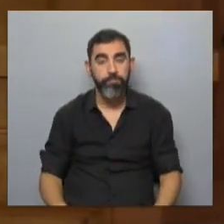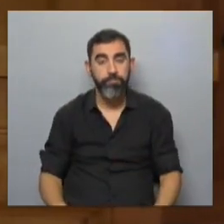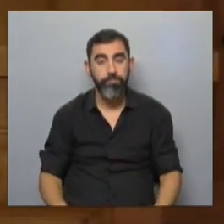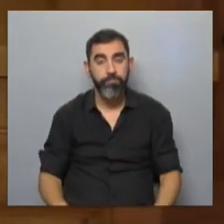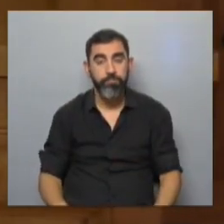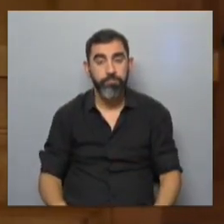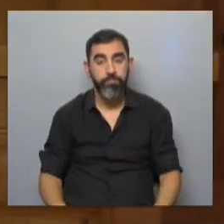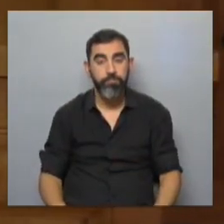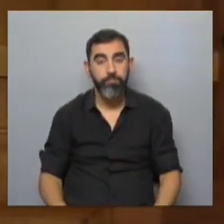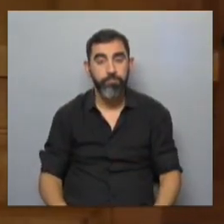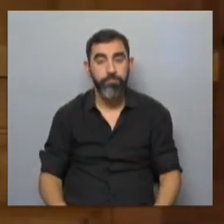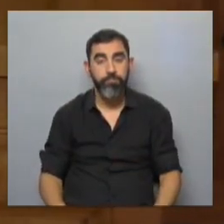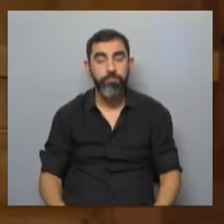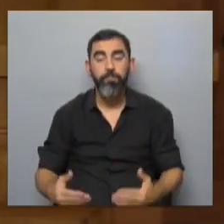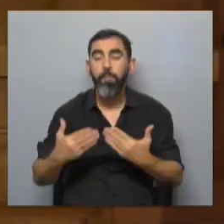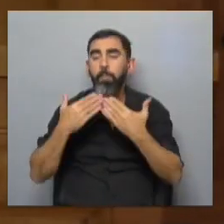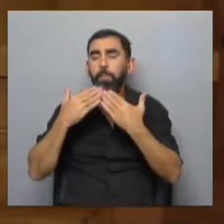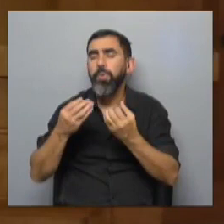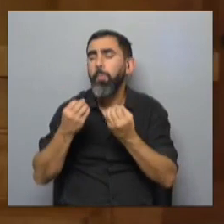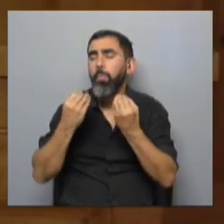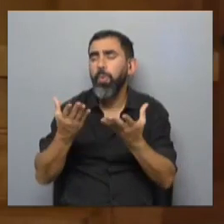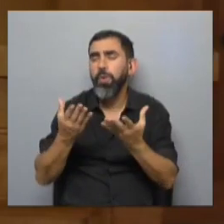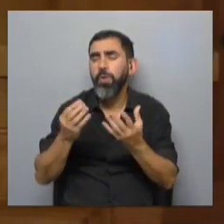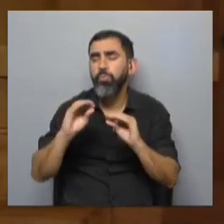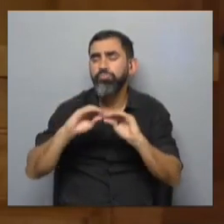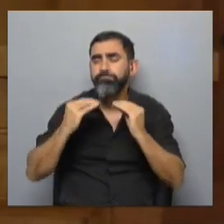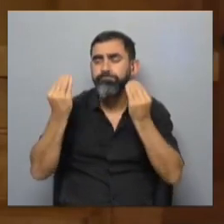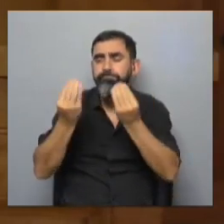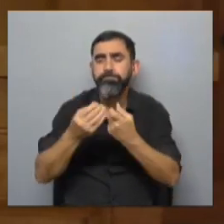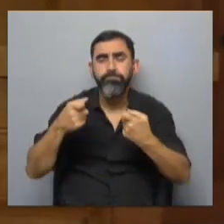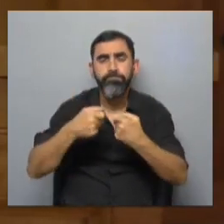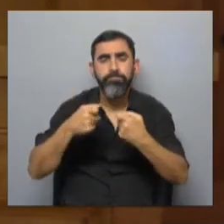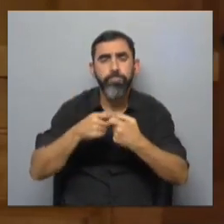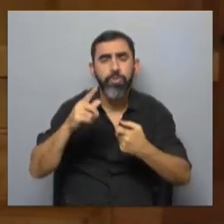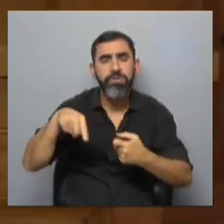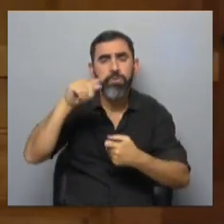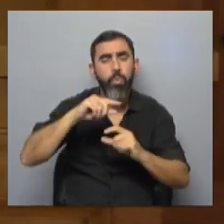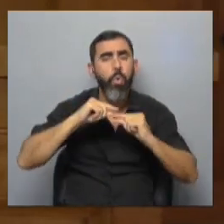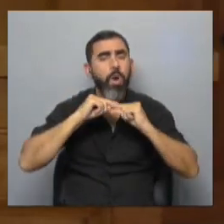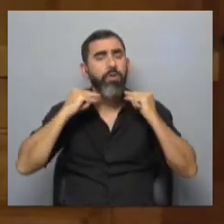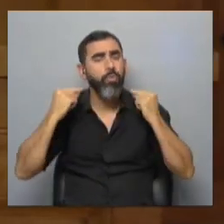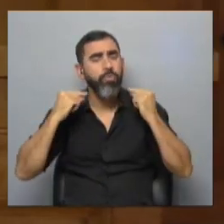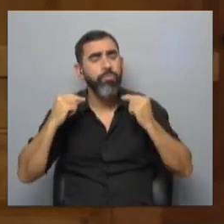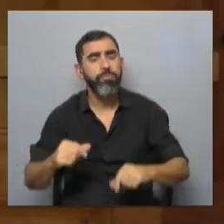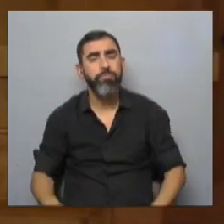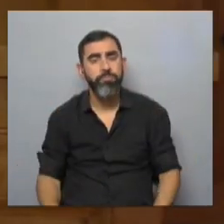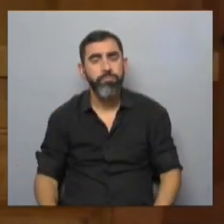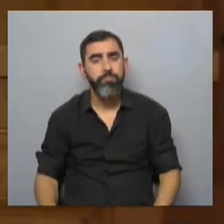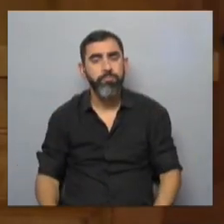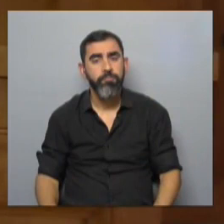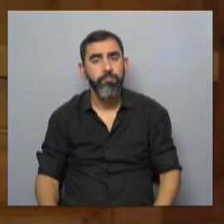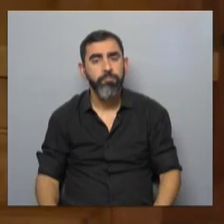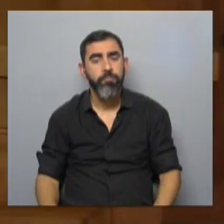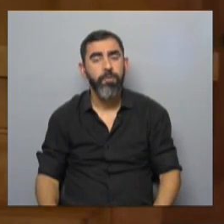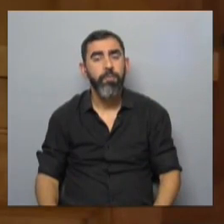de esto. Le consultamos por qué la cantidad de socios para el Círculo Católico. Bueno, el ministro